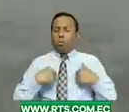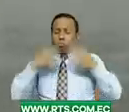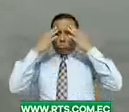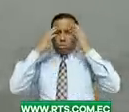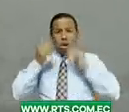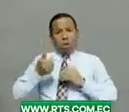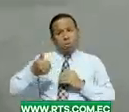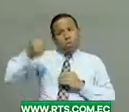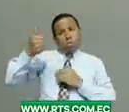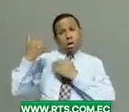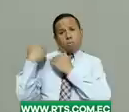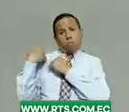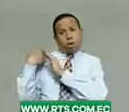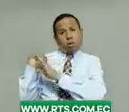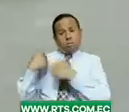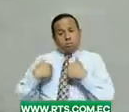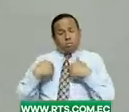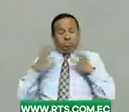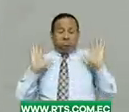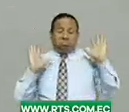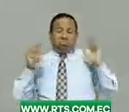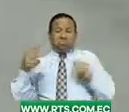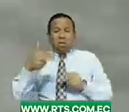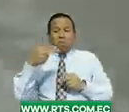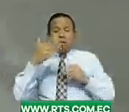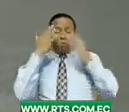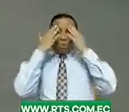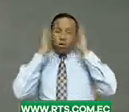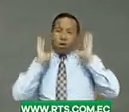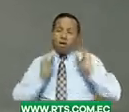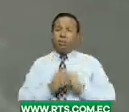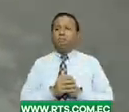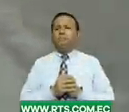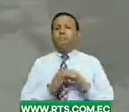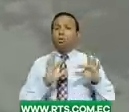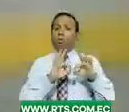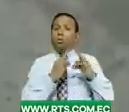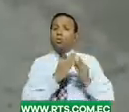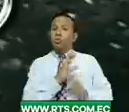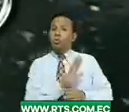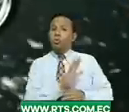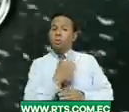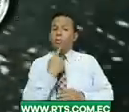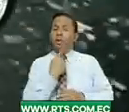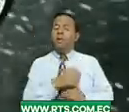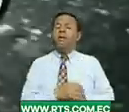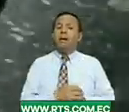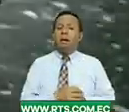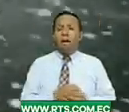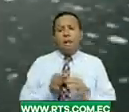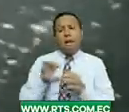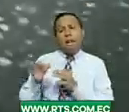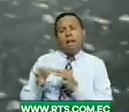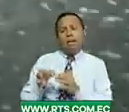Familiares de la víctima mortal no quisieron referirse al hecho ni denunciar. Al contrario,